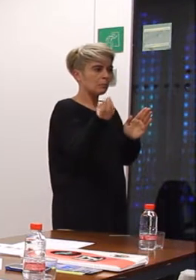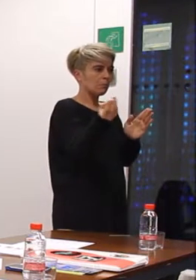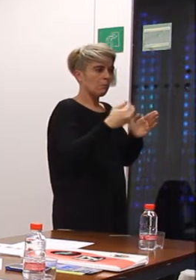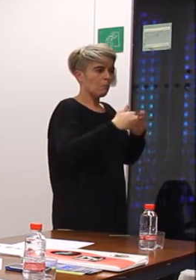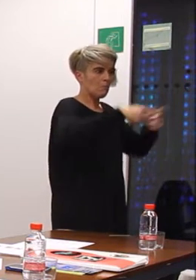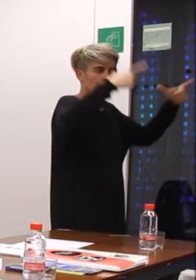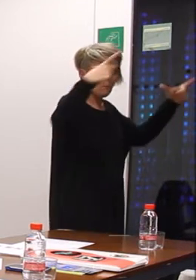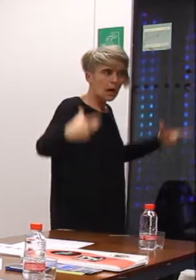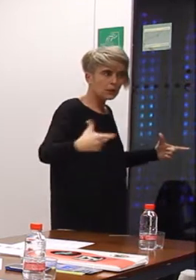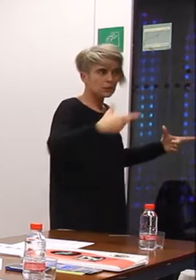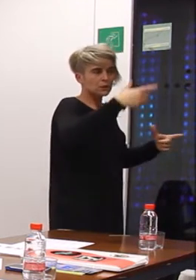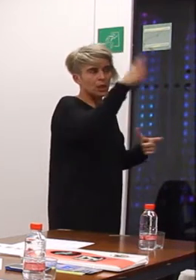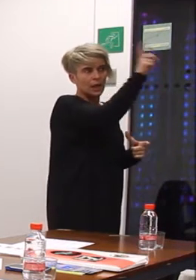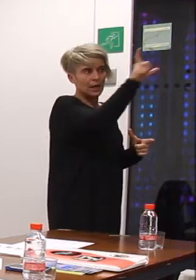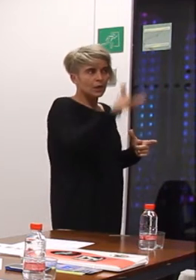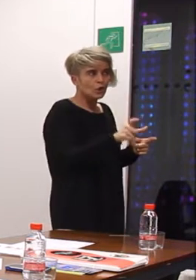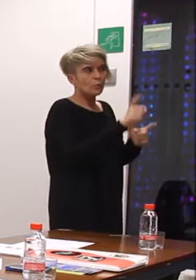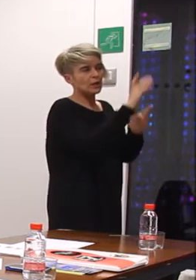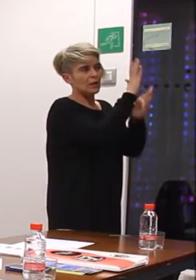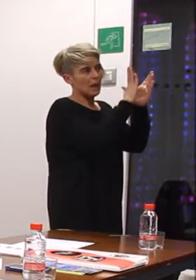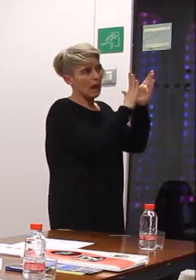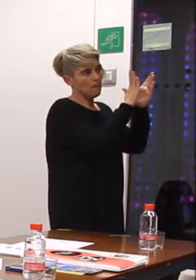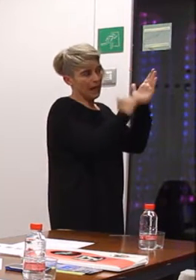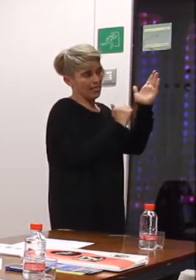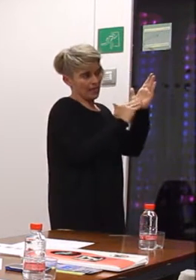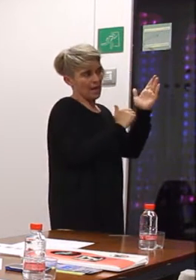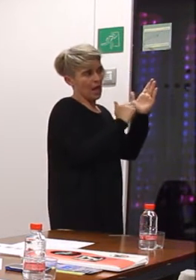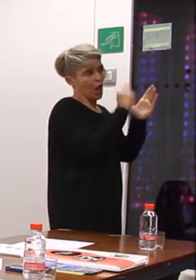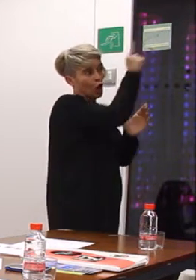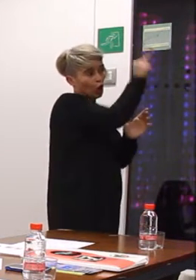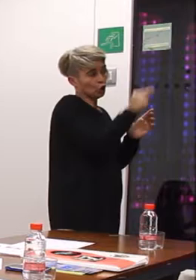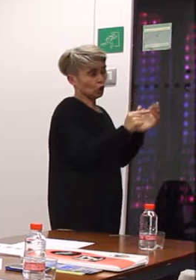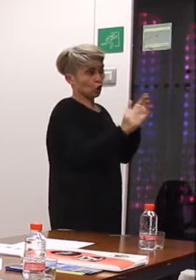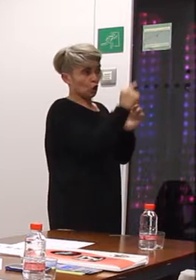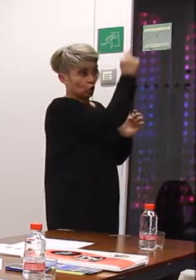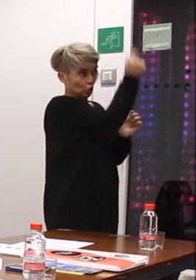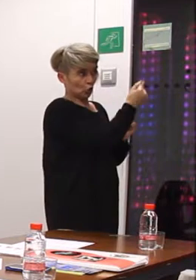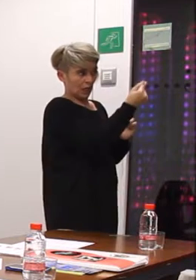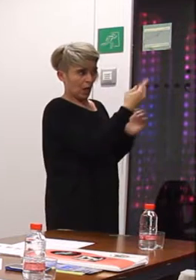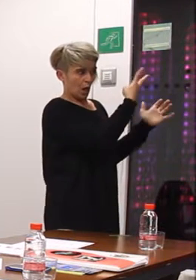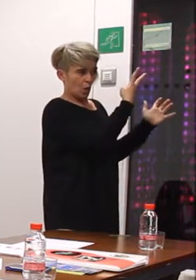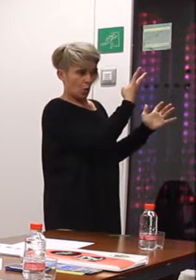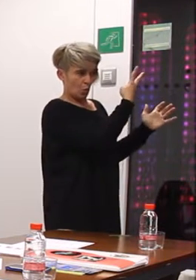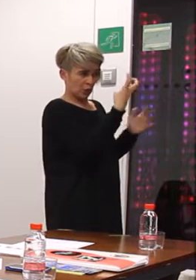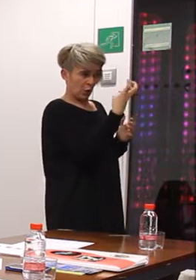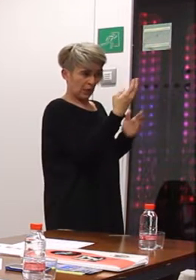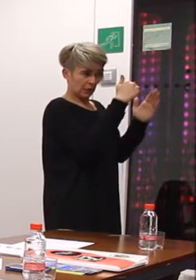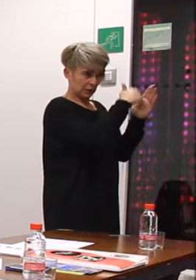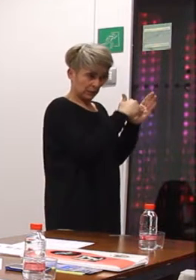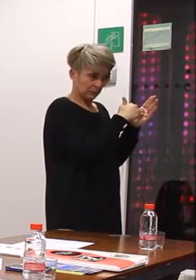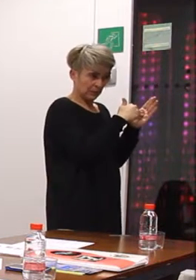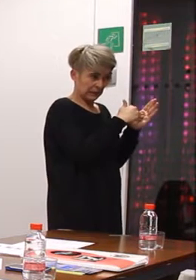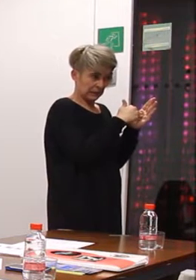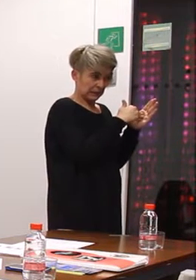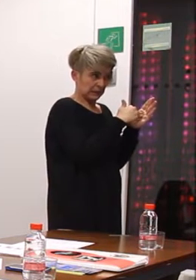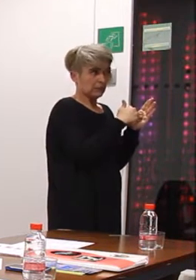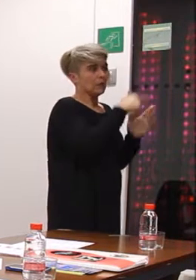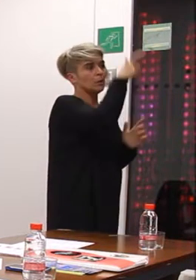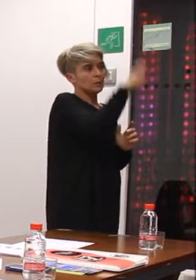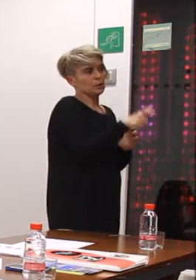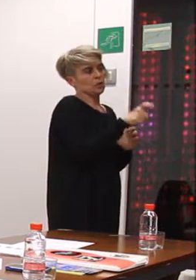total de casi 400.000 personas que se encuentran en estos momentos en situación de pobreza severa.